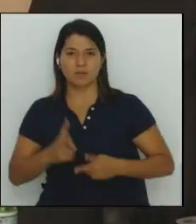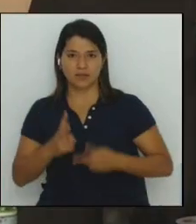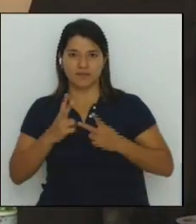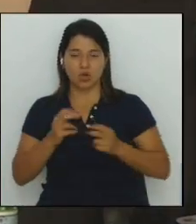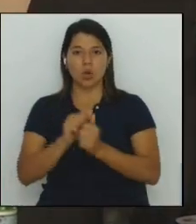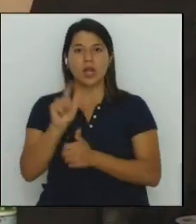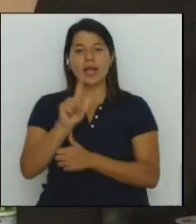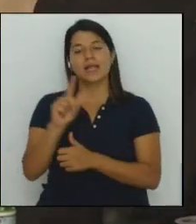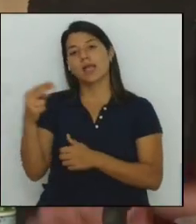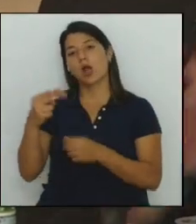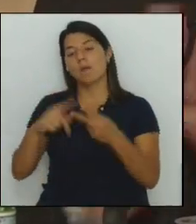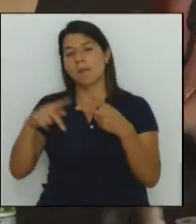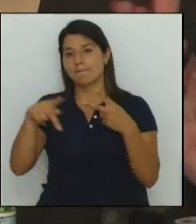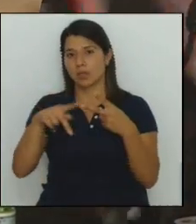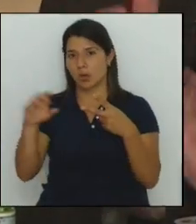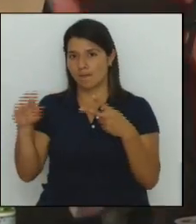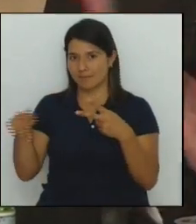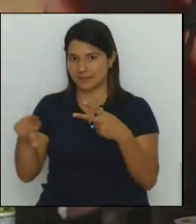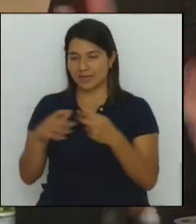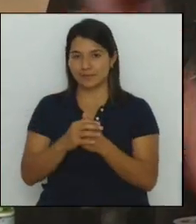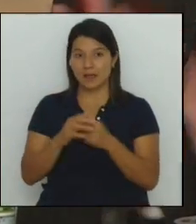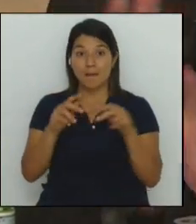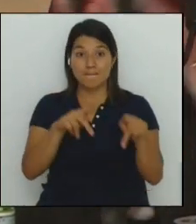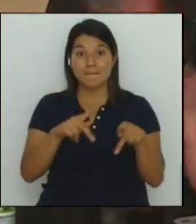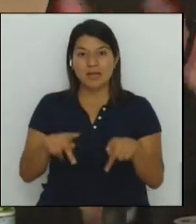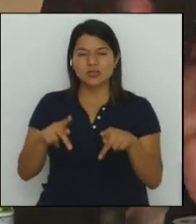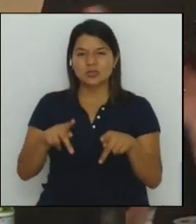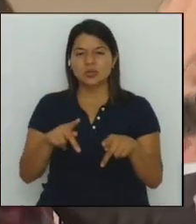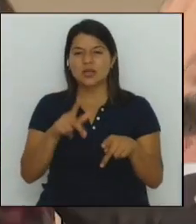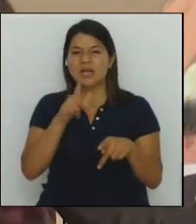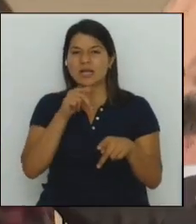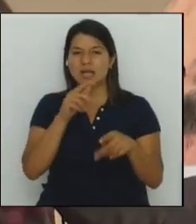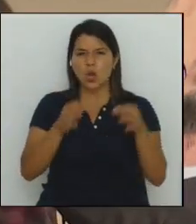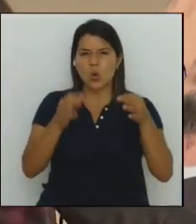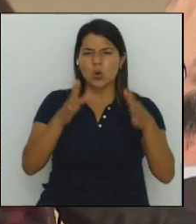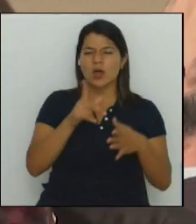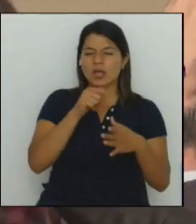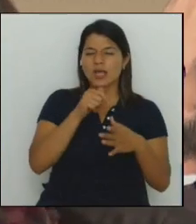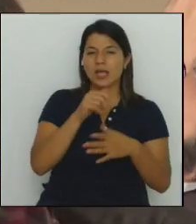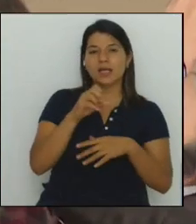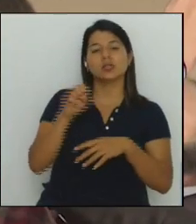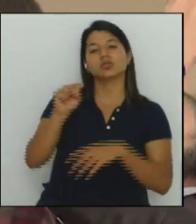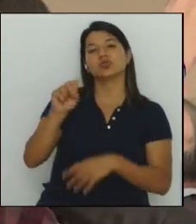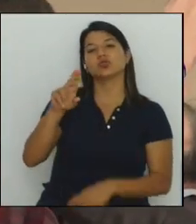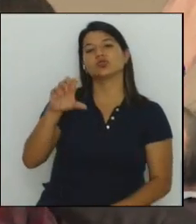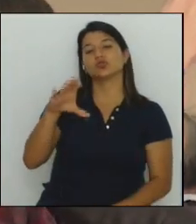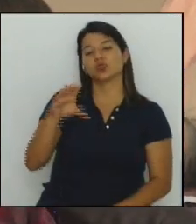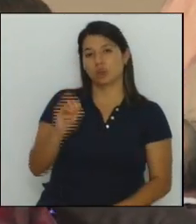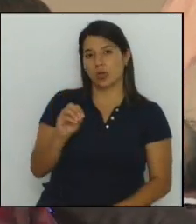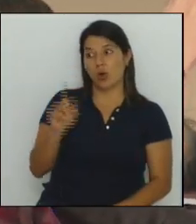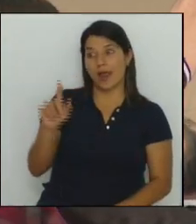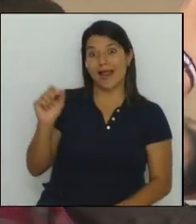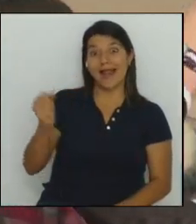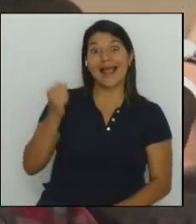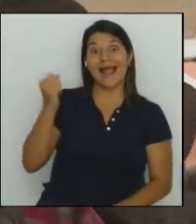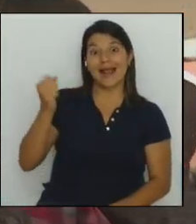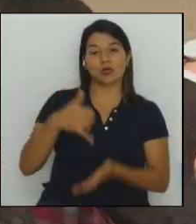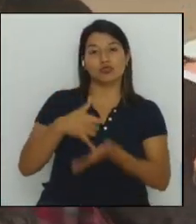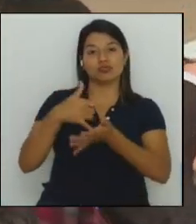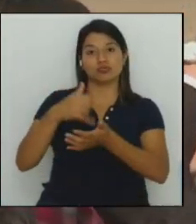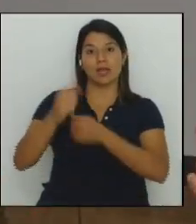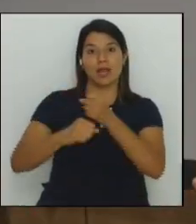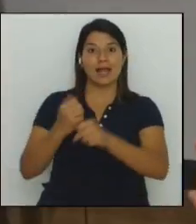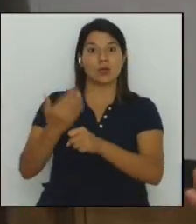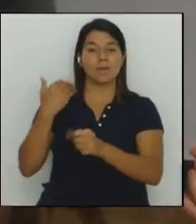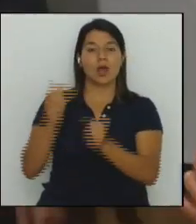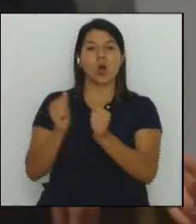El jurado está presidido por el sueco Ruben Östlund, ganador de una segunda Palma de Oro el año pasado con El Triángulo de la